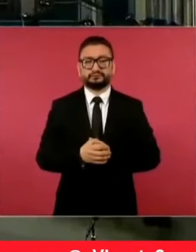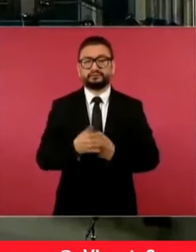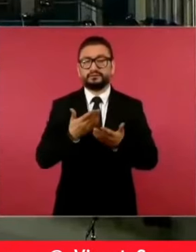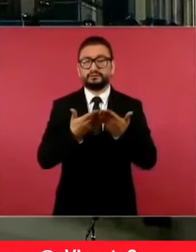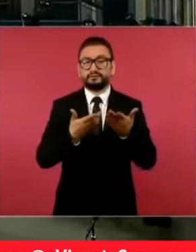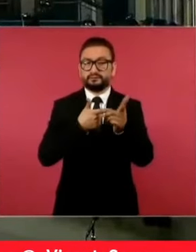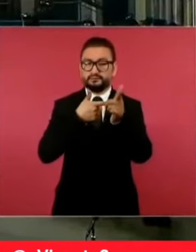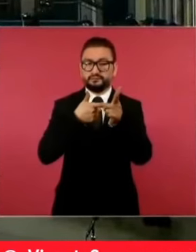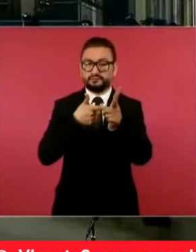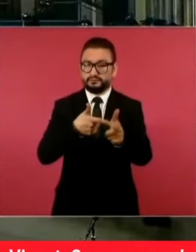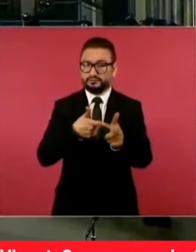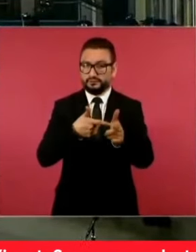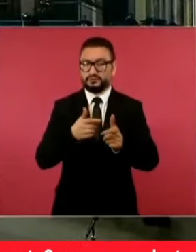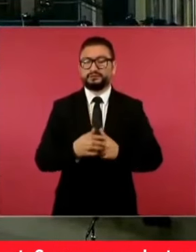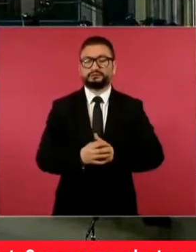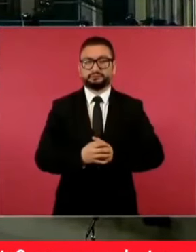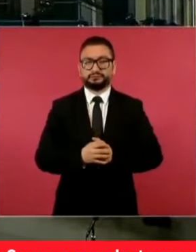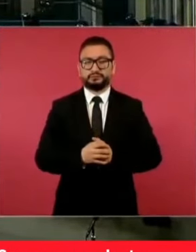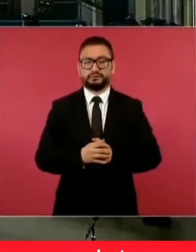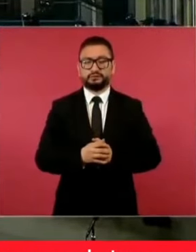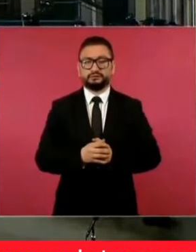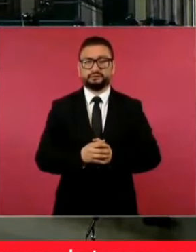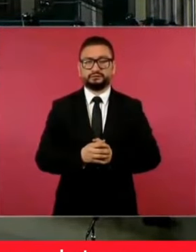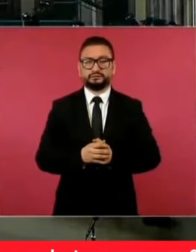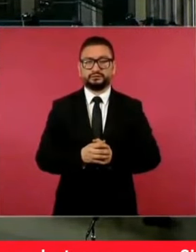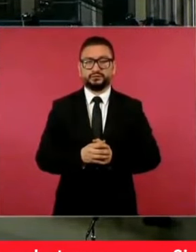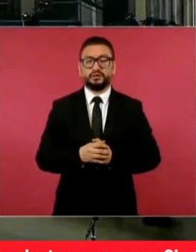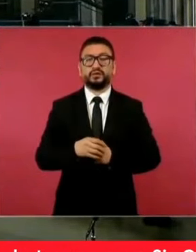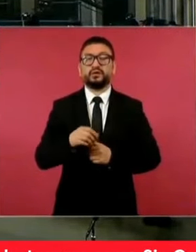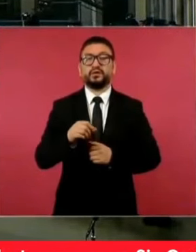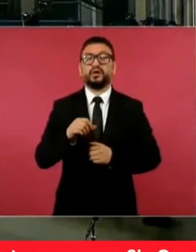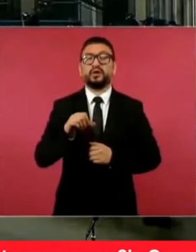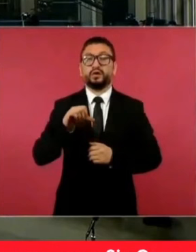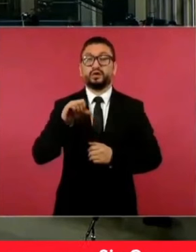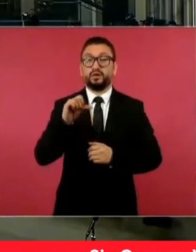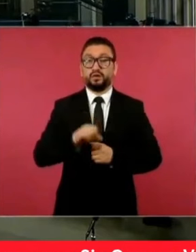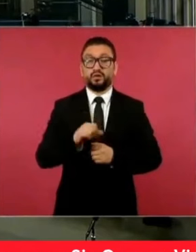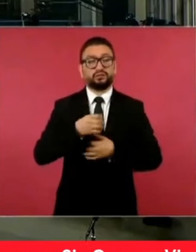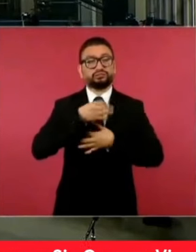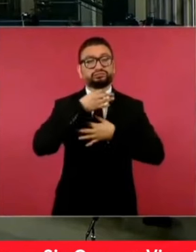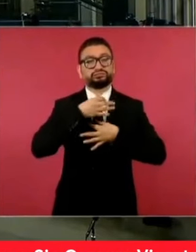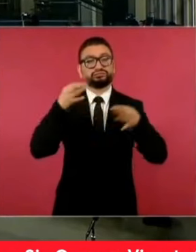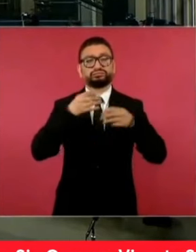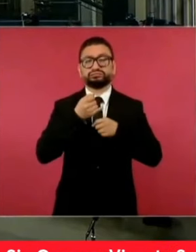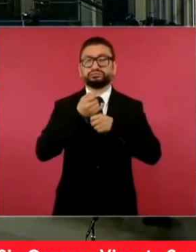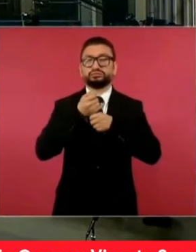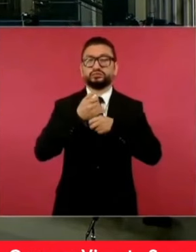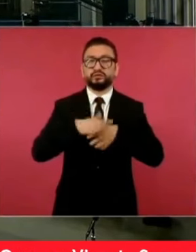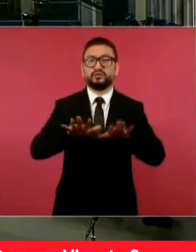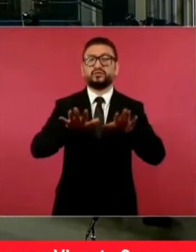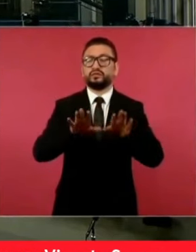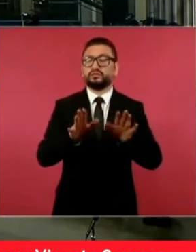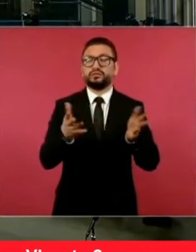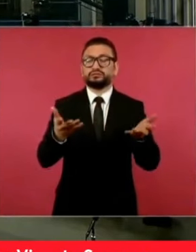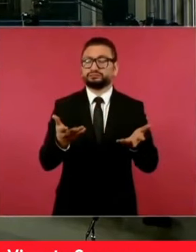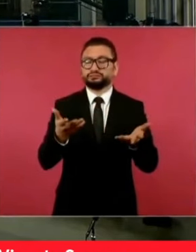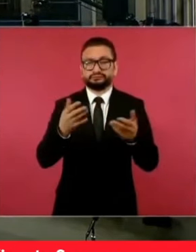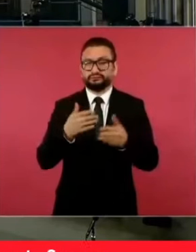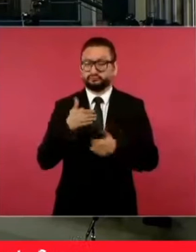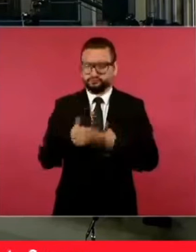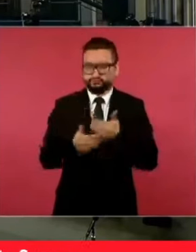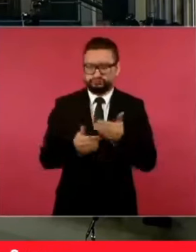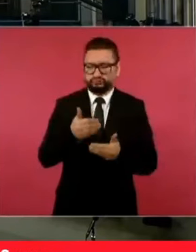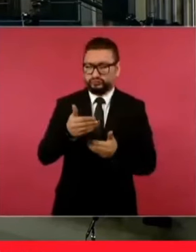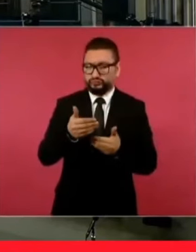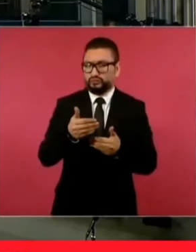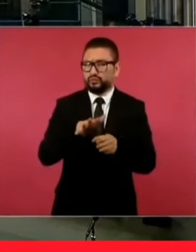continuar. El día de hoy se va a informar cómo se ha avanzado en